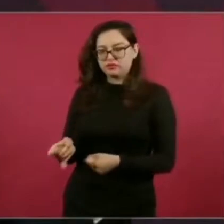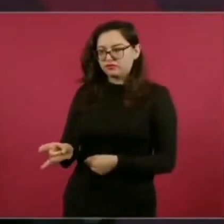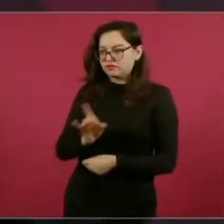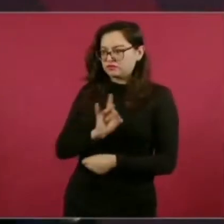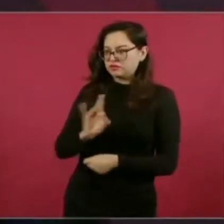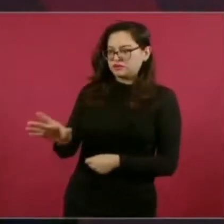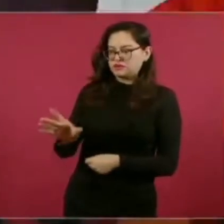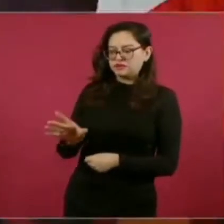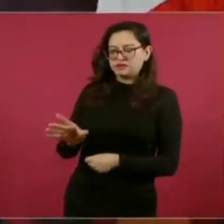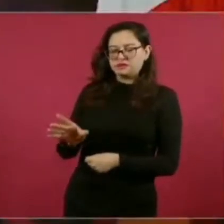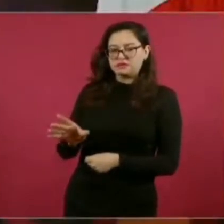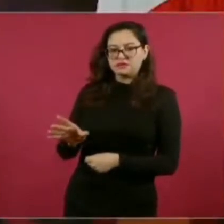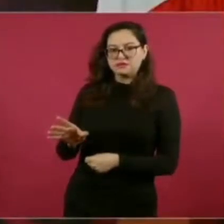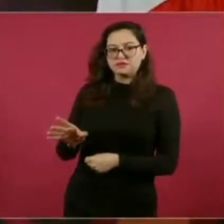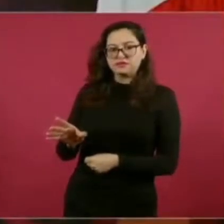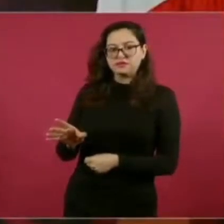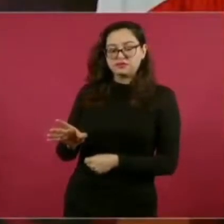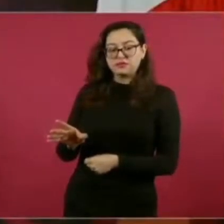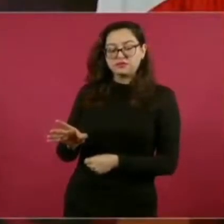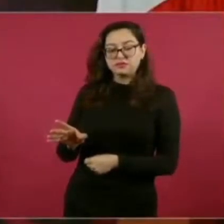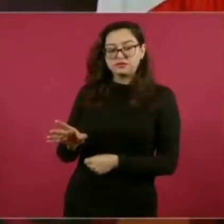el más